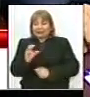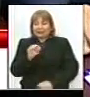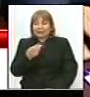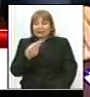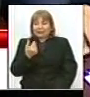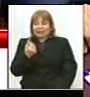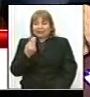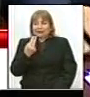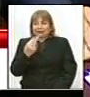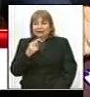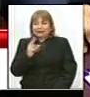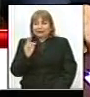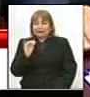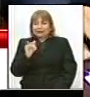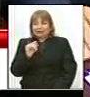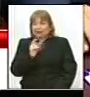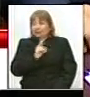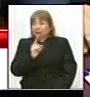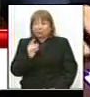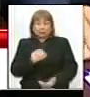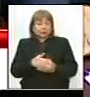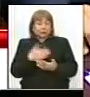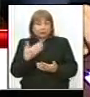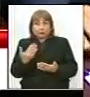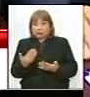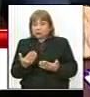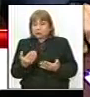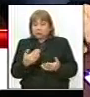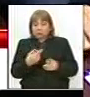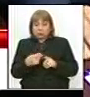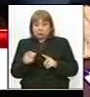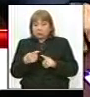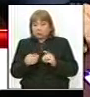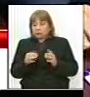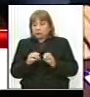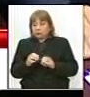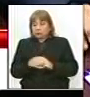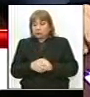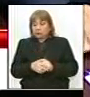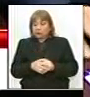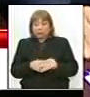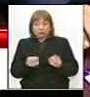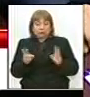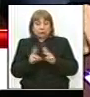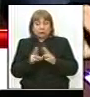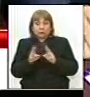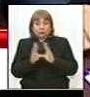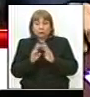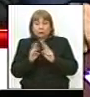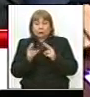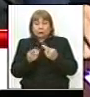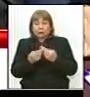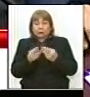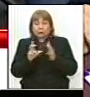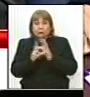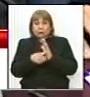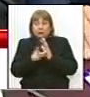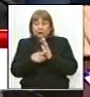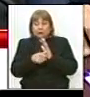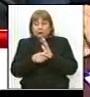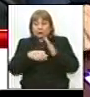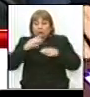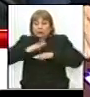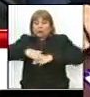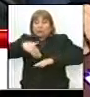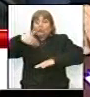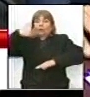él decía de que no había existido ningún tipo de reunión y luego después